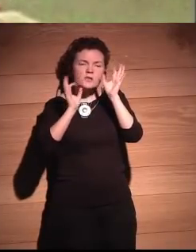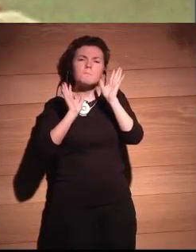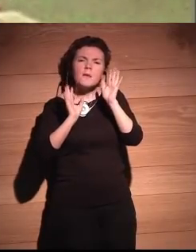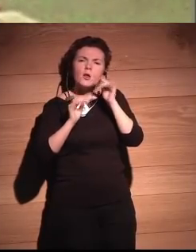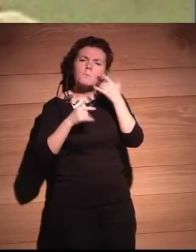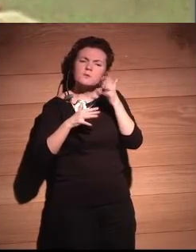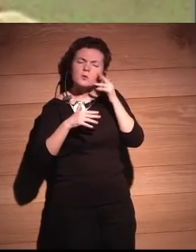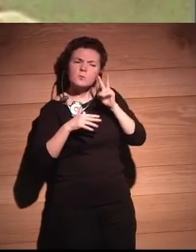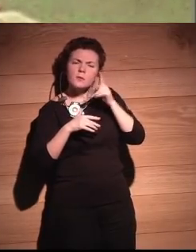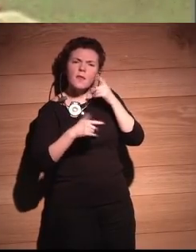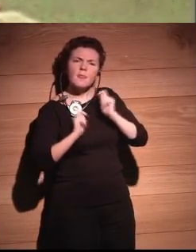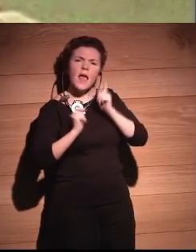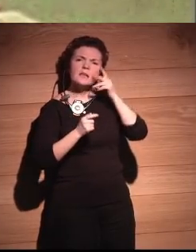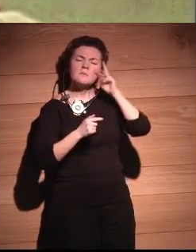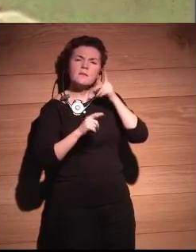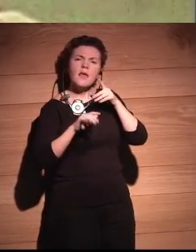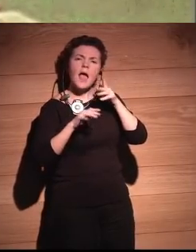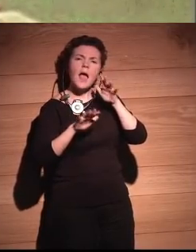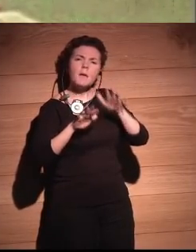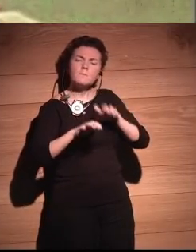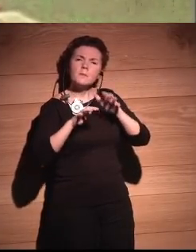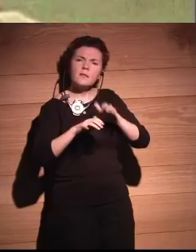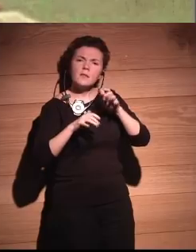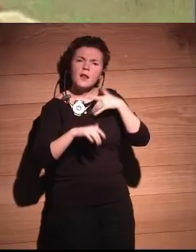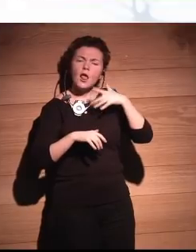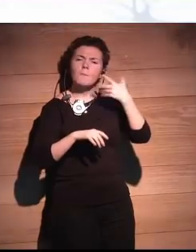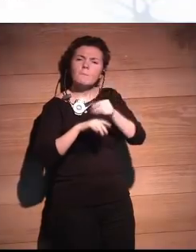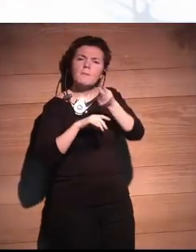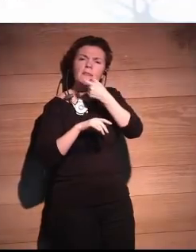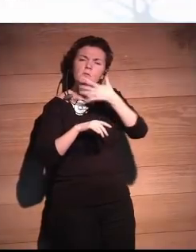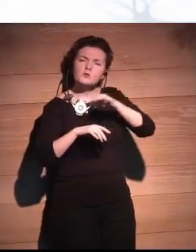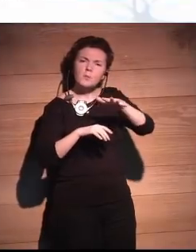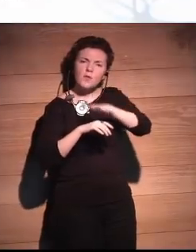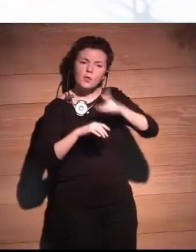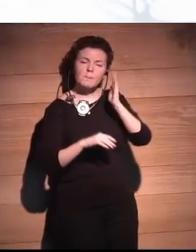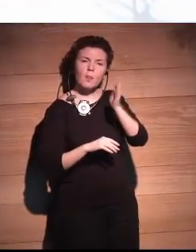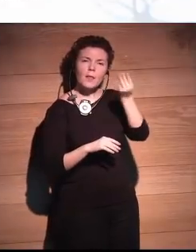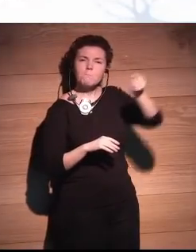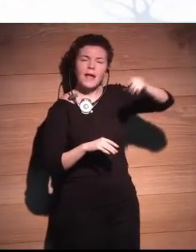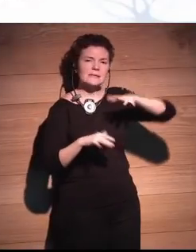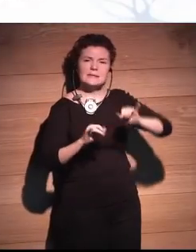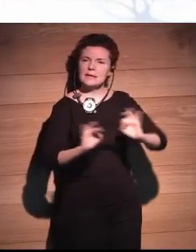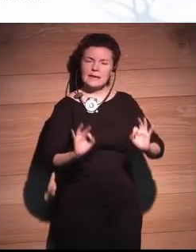caso aprendimos de esto que podíamos inyectar el medicamento en estas áreas y no crear daño adicional.